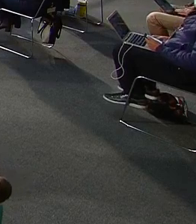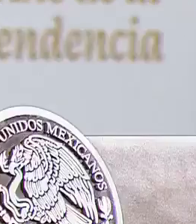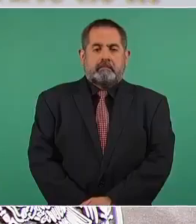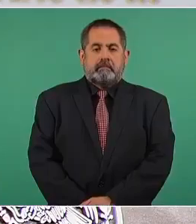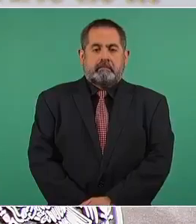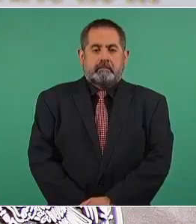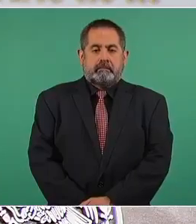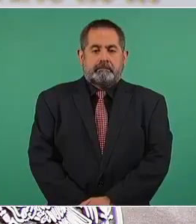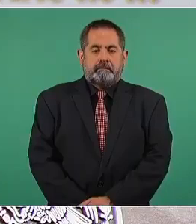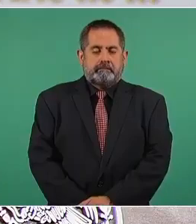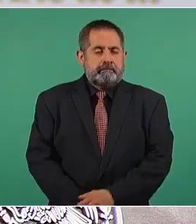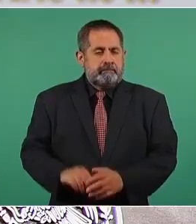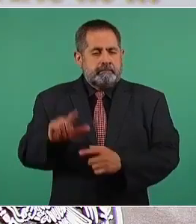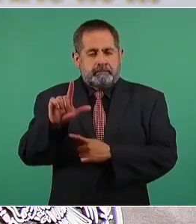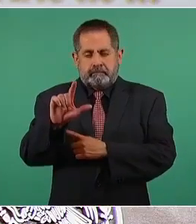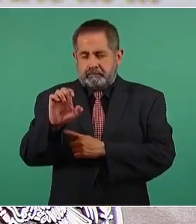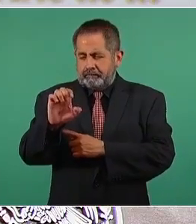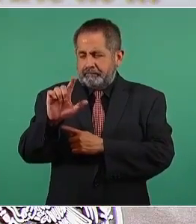siete.